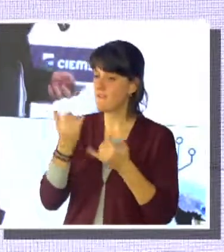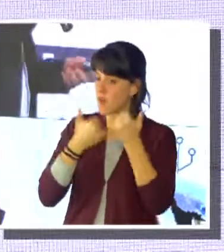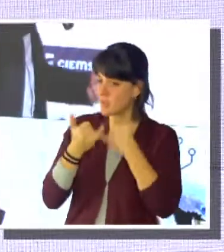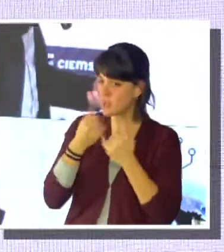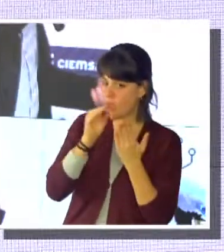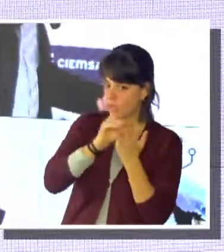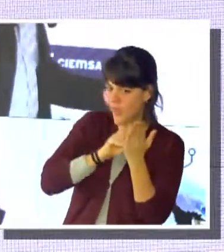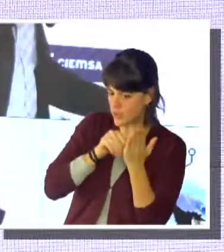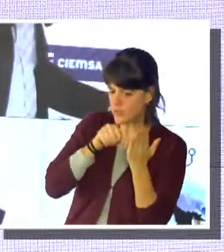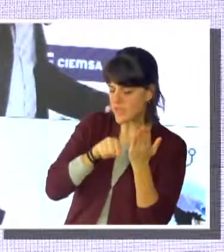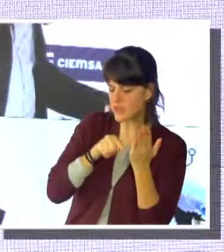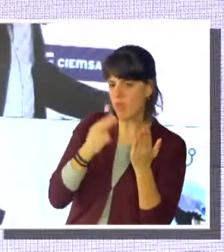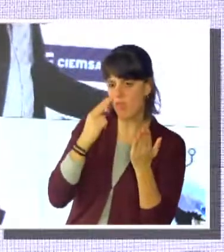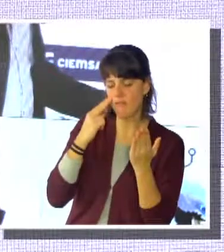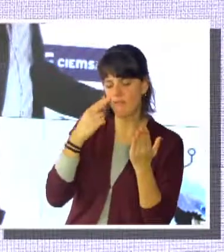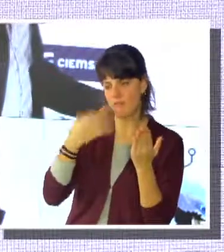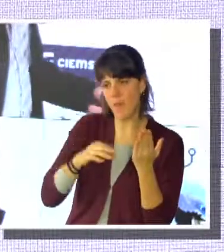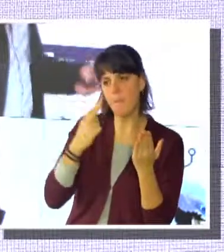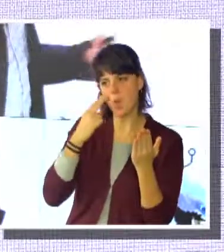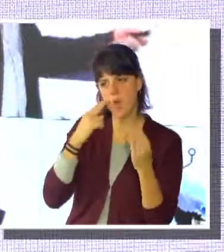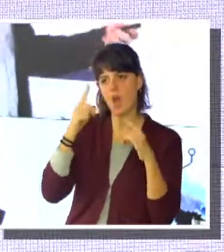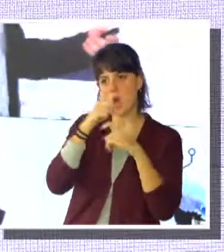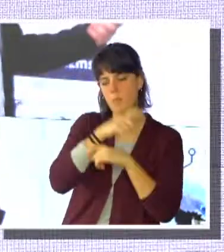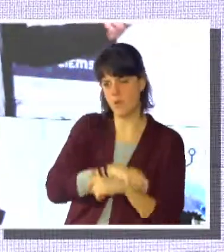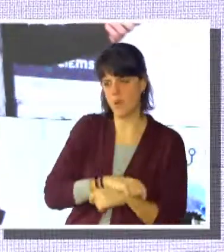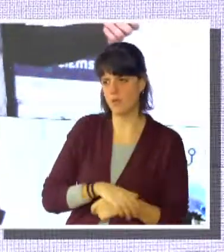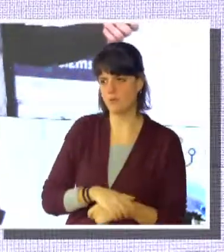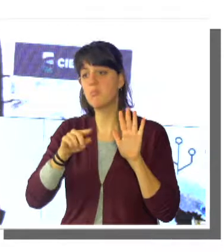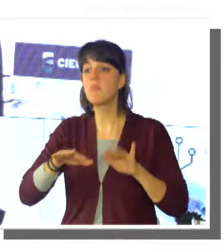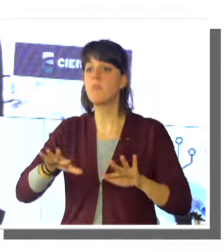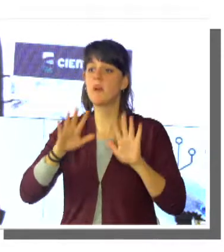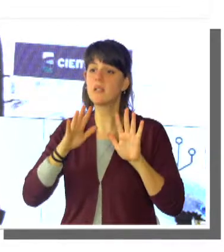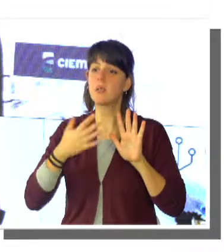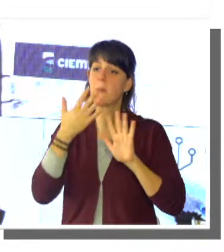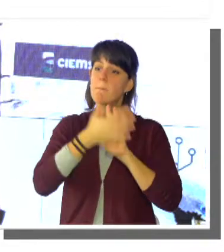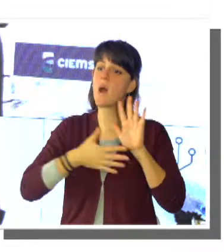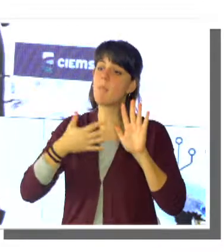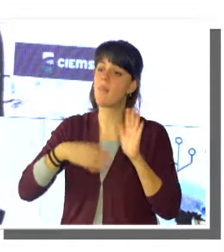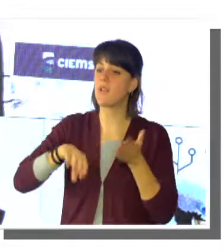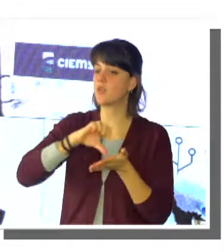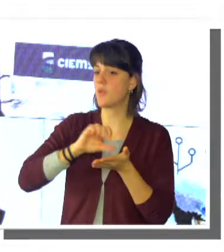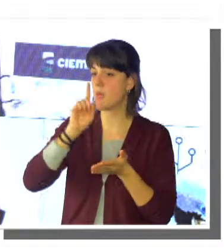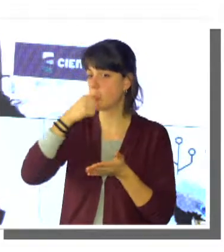ómnibus y generar una aplicación o una herramienta informativa sobre el cumplimiento de los horarios.